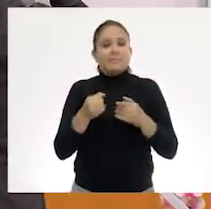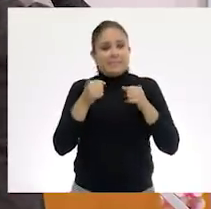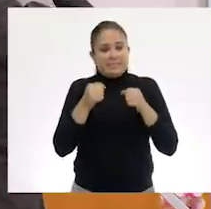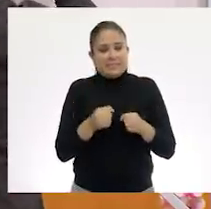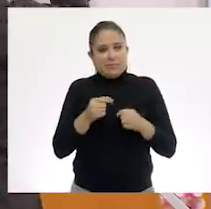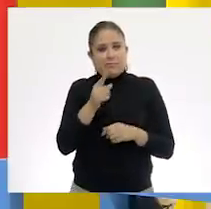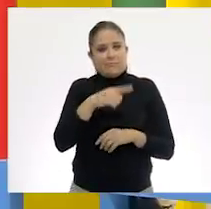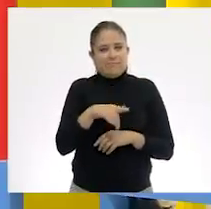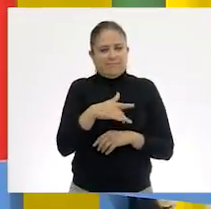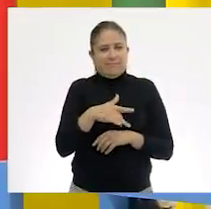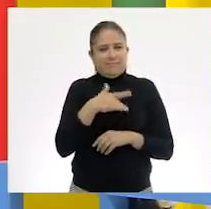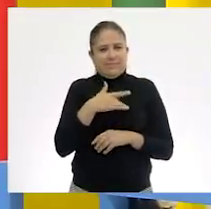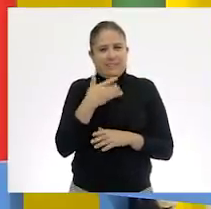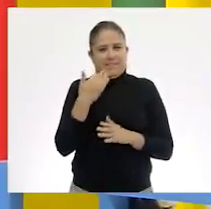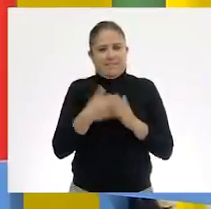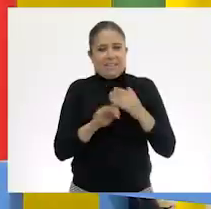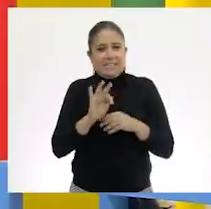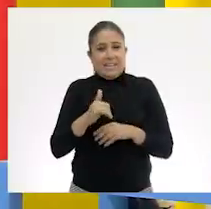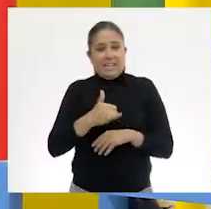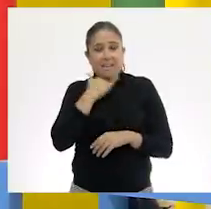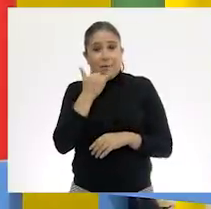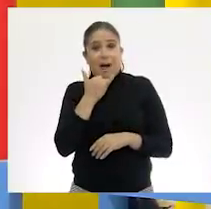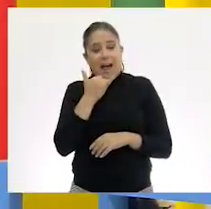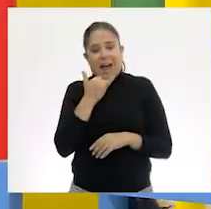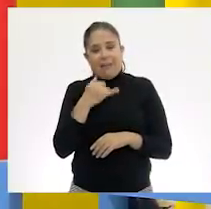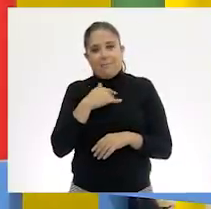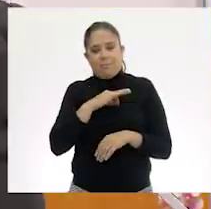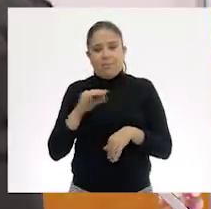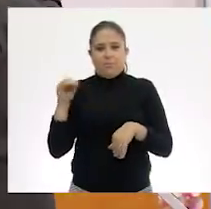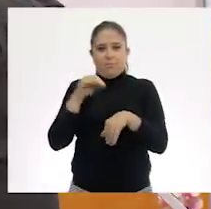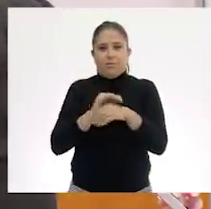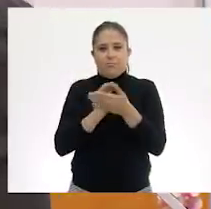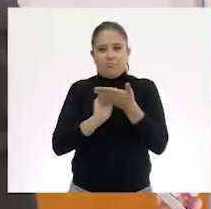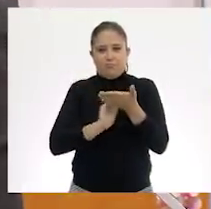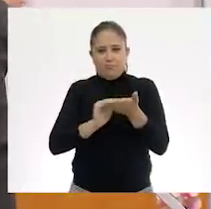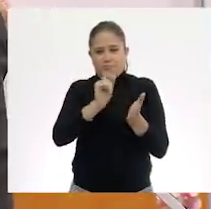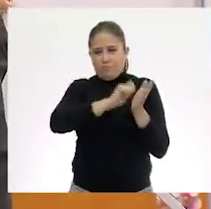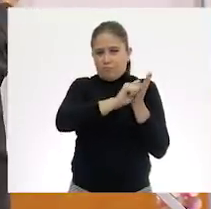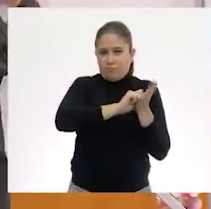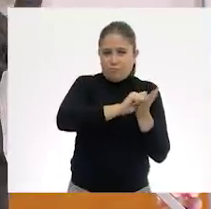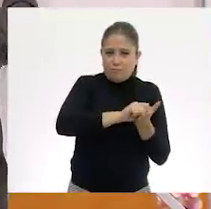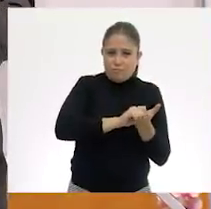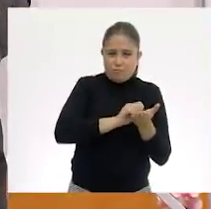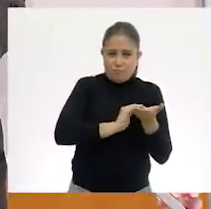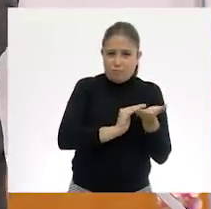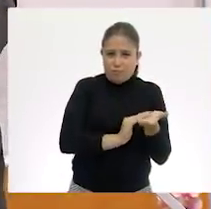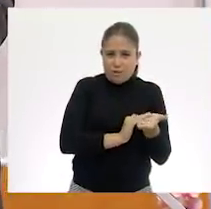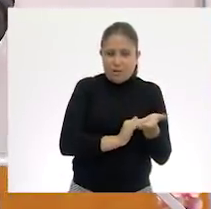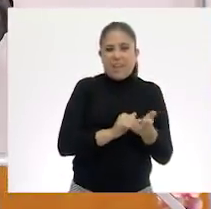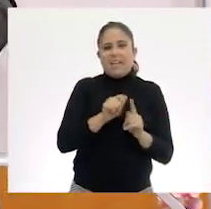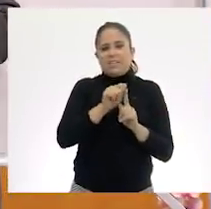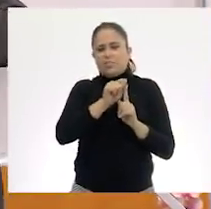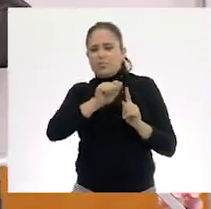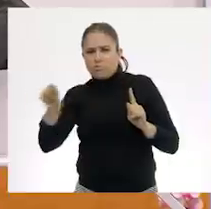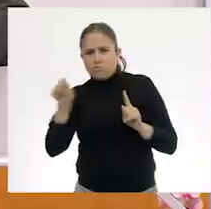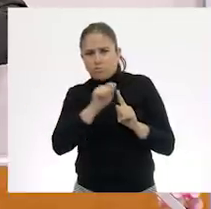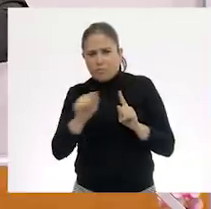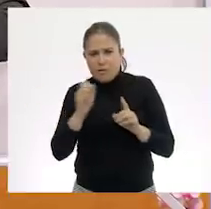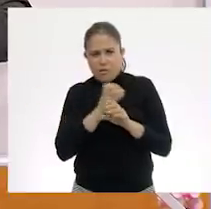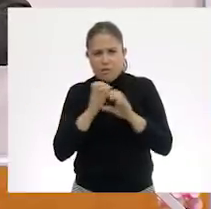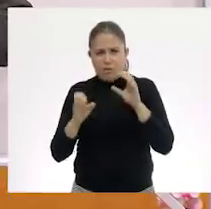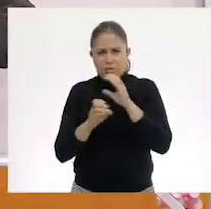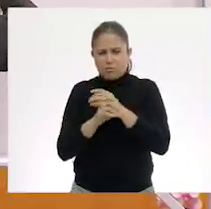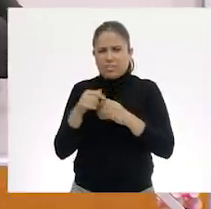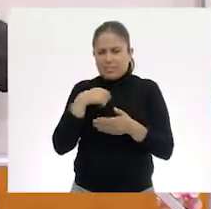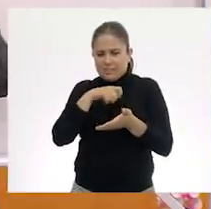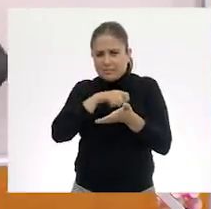es que también me pueda equivocar, así que le voy a poner un borrador. Y también para remarcar o subrayar algunas cosas, voy a